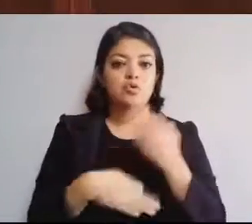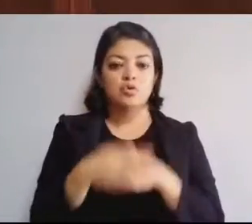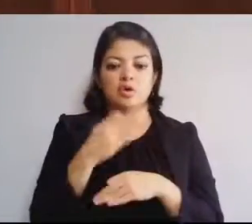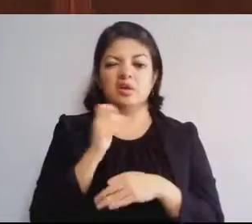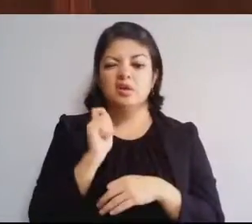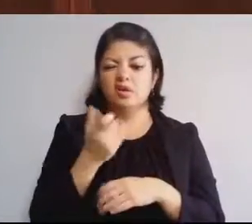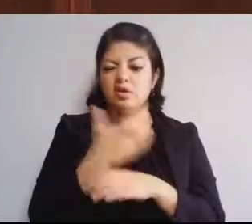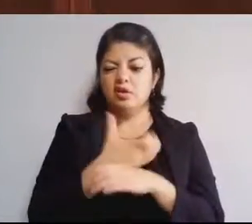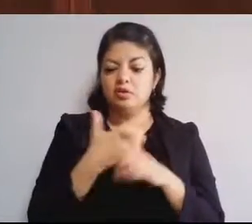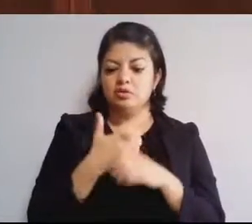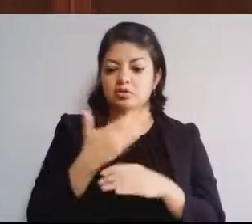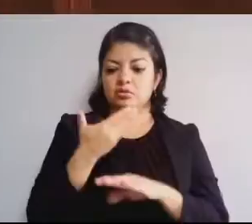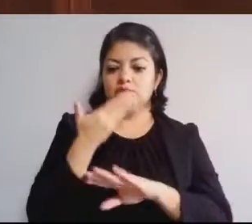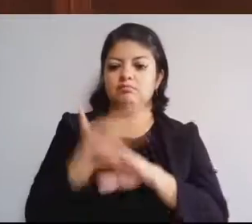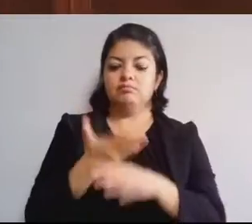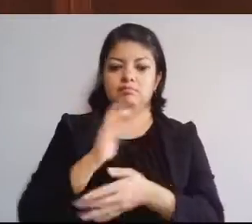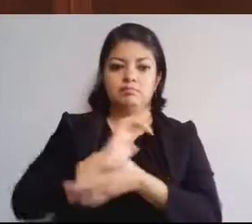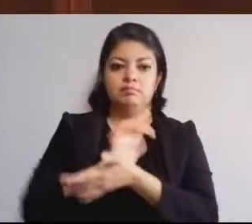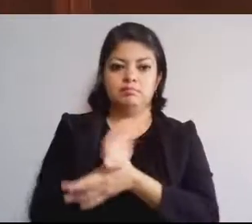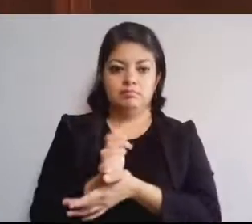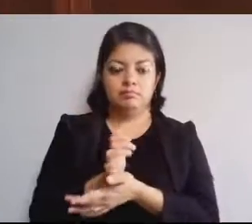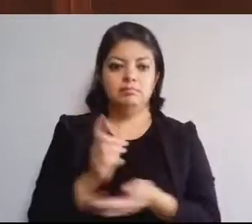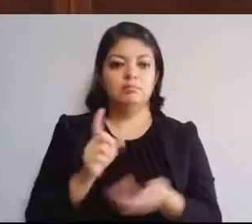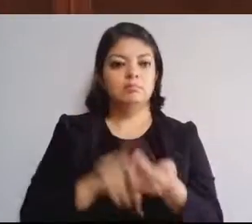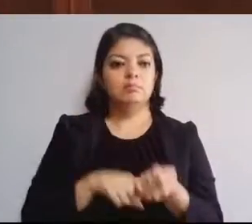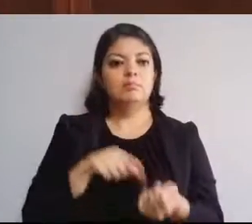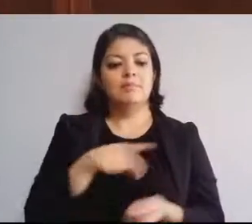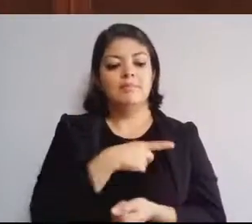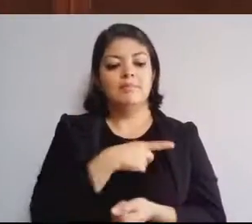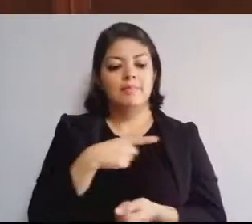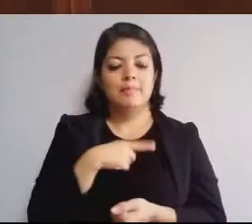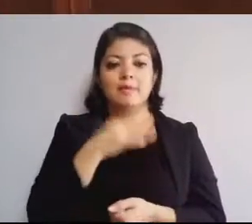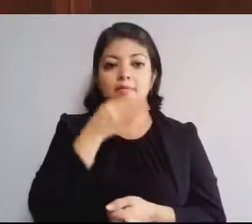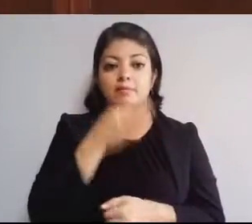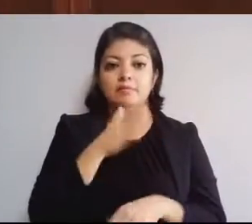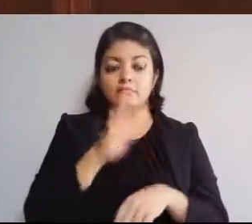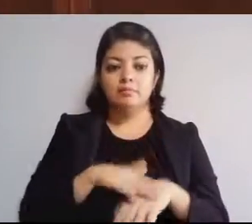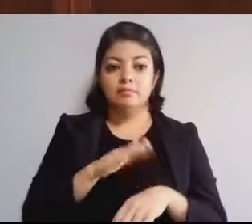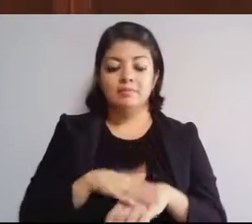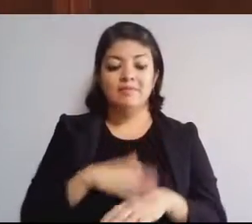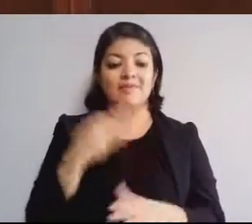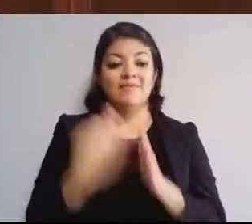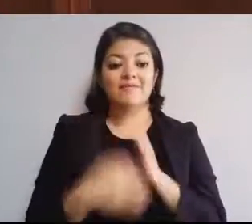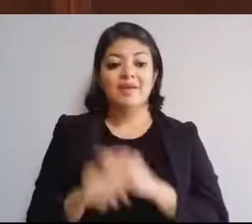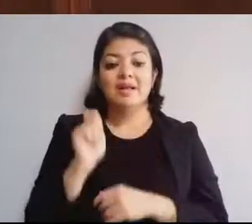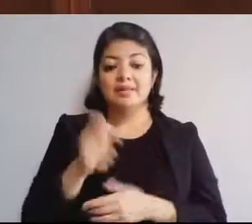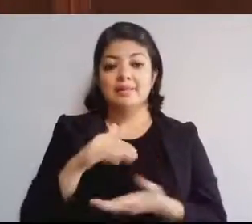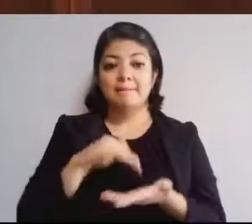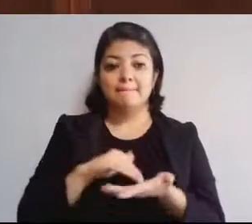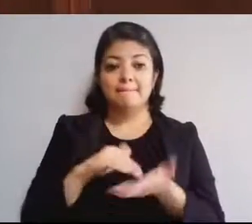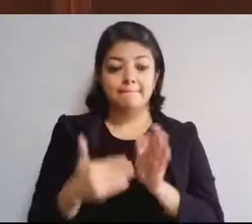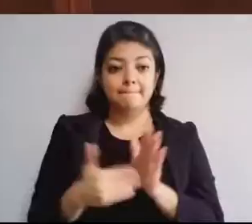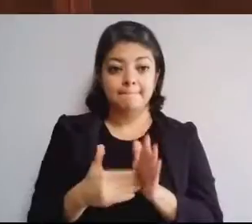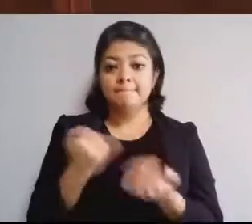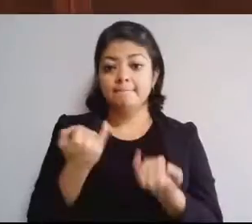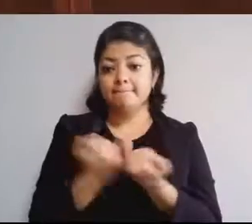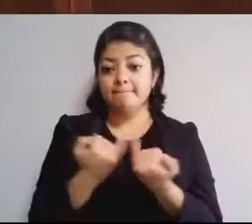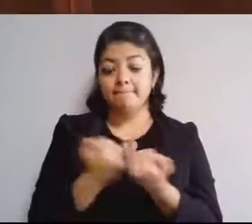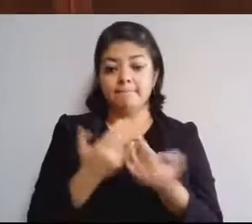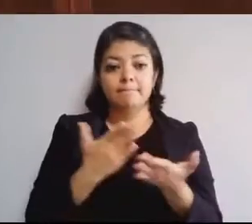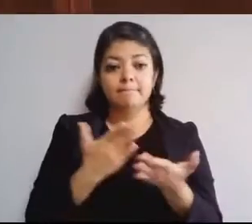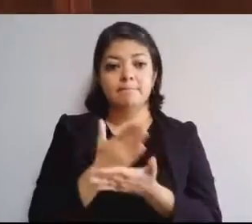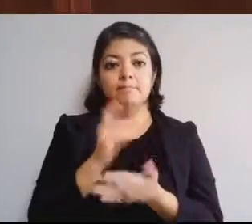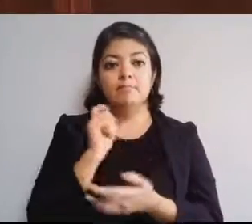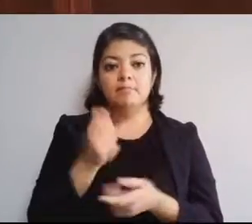discriminación en sus diferentes vertientes, pues debemos advertir que a falta de mecanismos en los cuales se acceda de forma libre